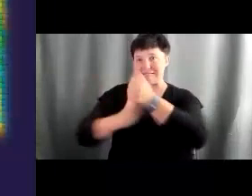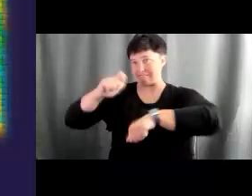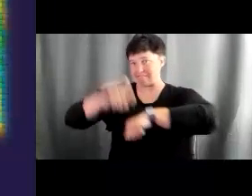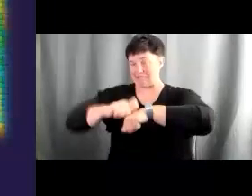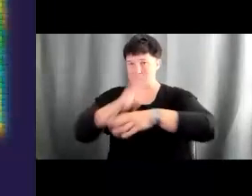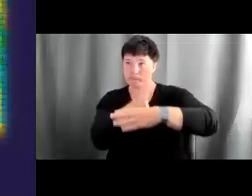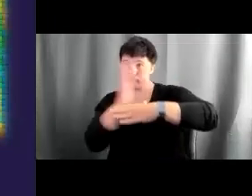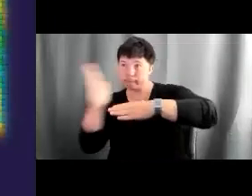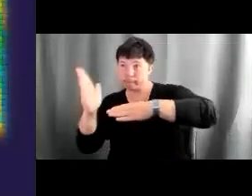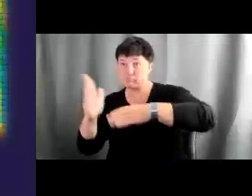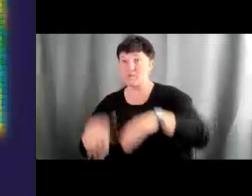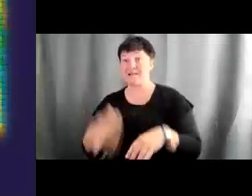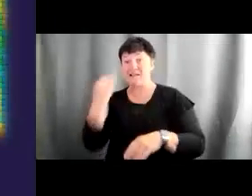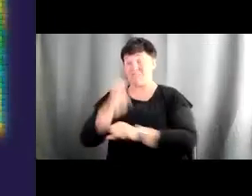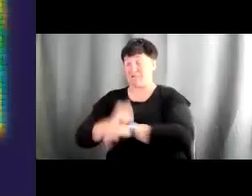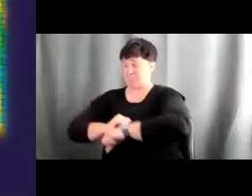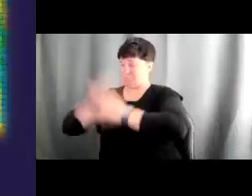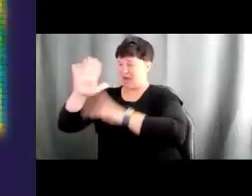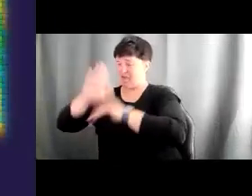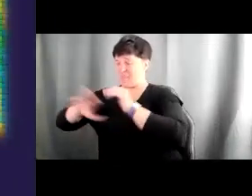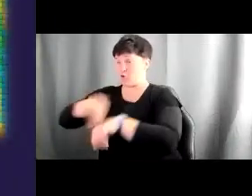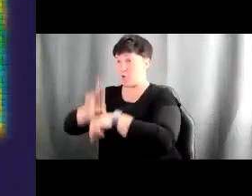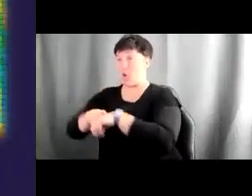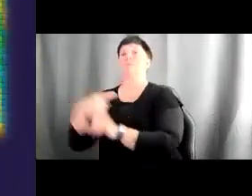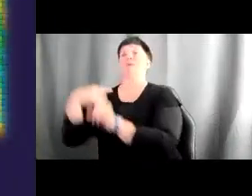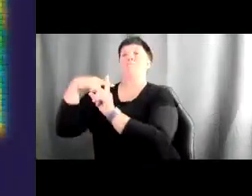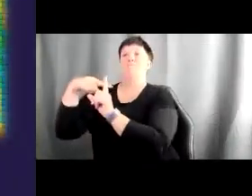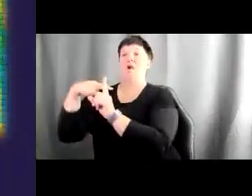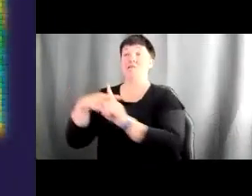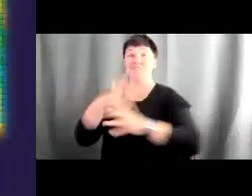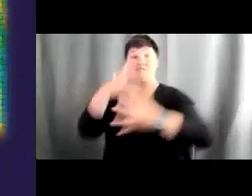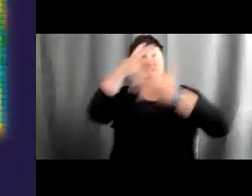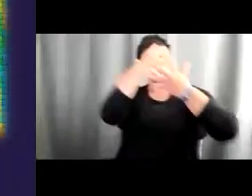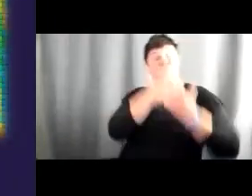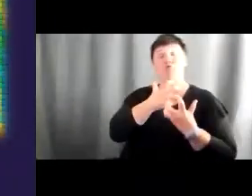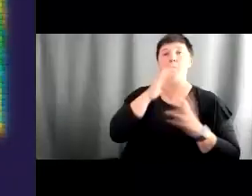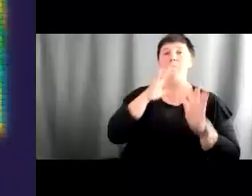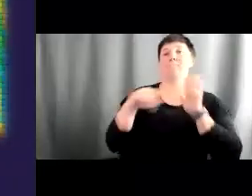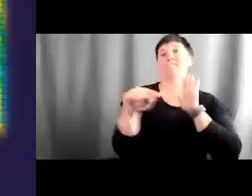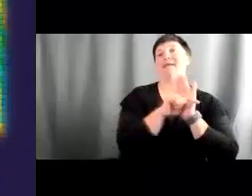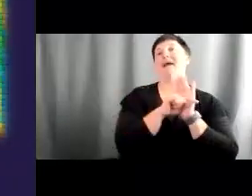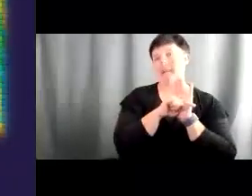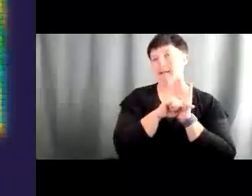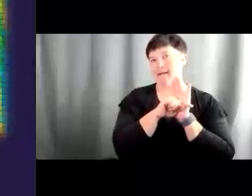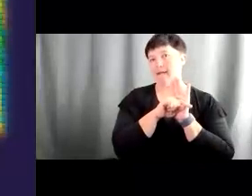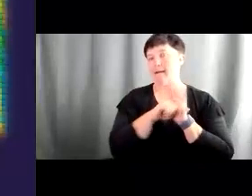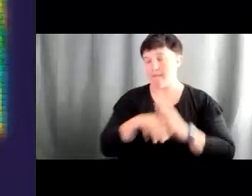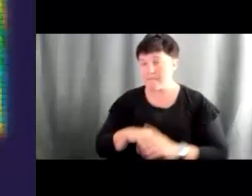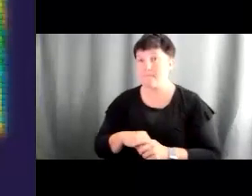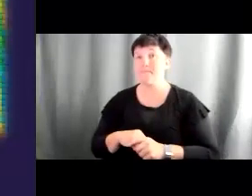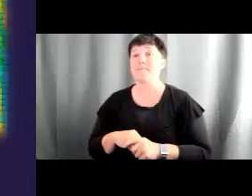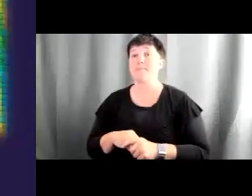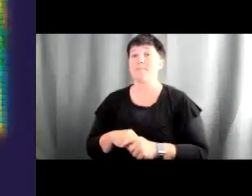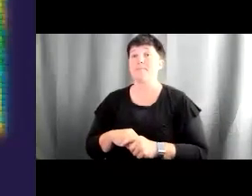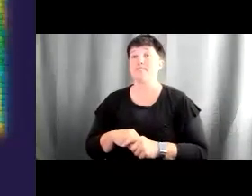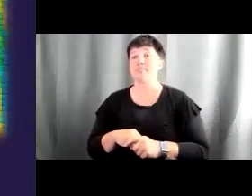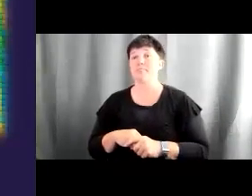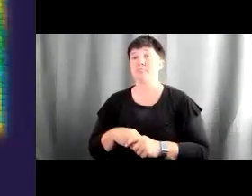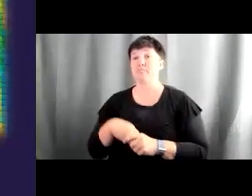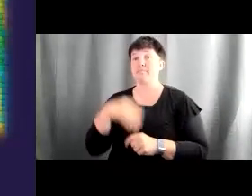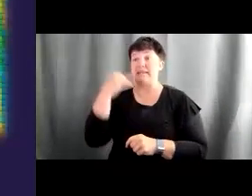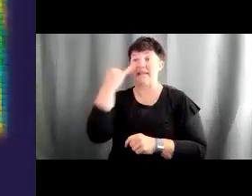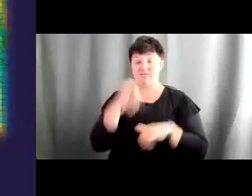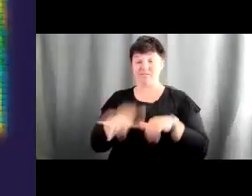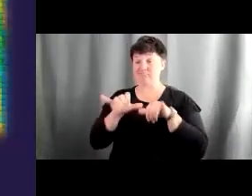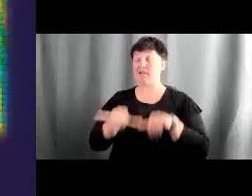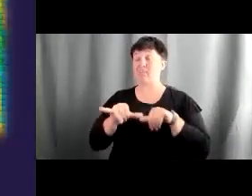Si es más brillante de lo normal, será un número positivo. Si es más oscuro de lo normal, será un número negativo. Y si es el